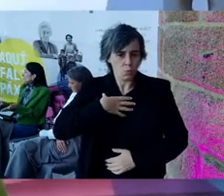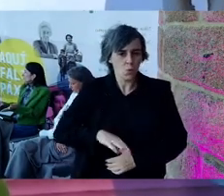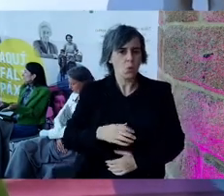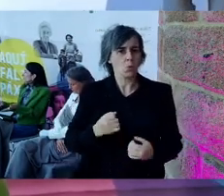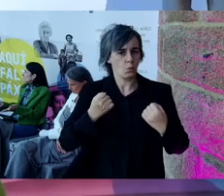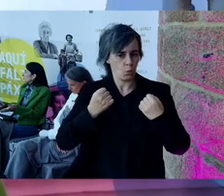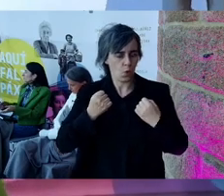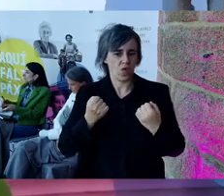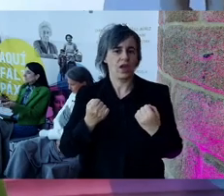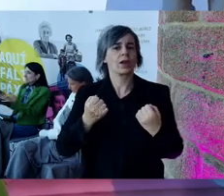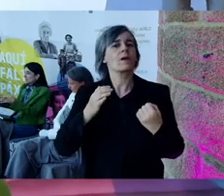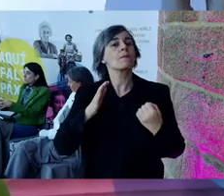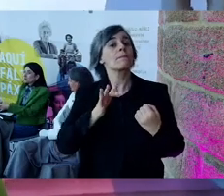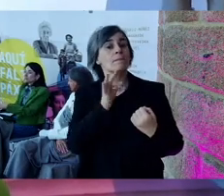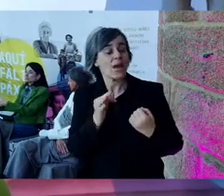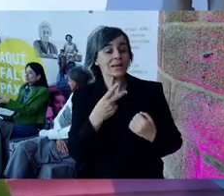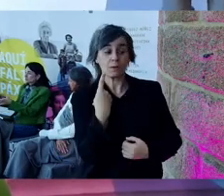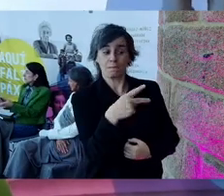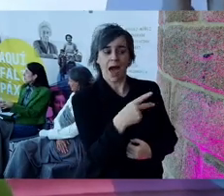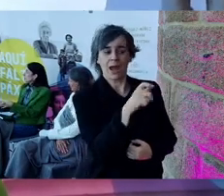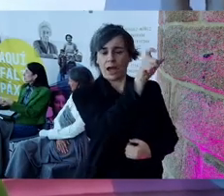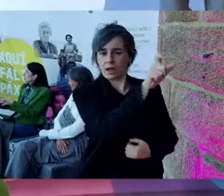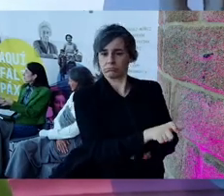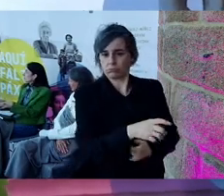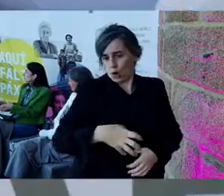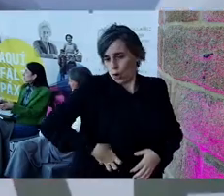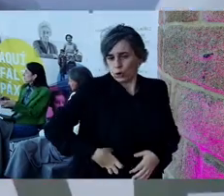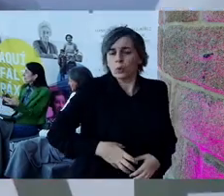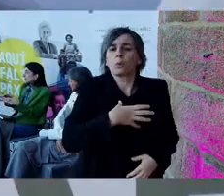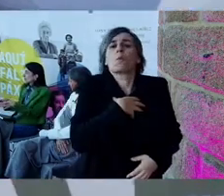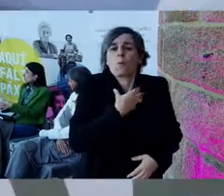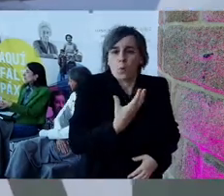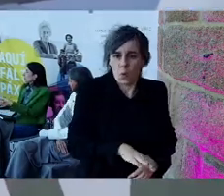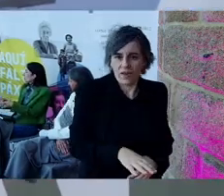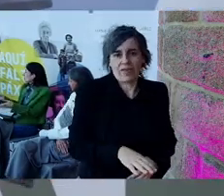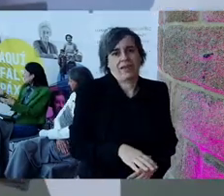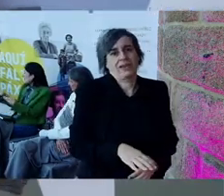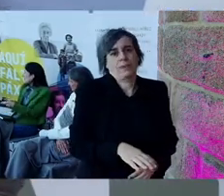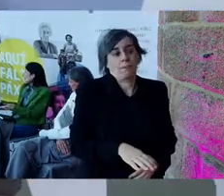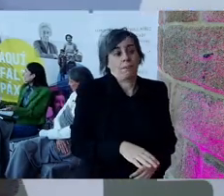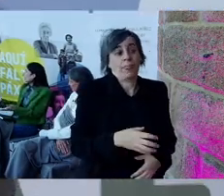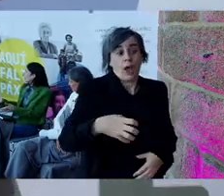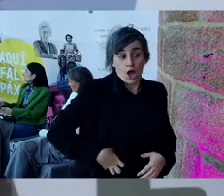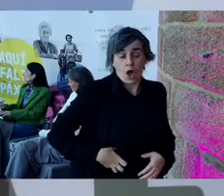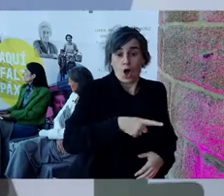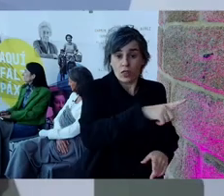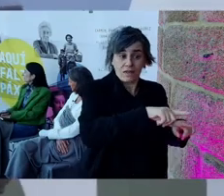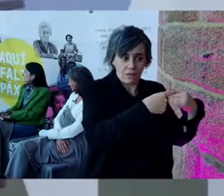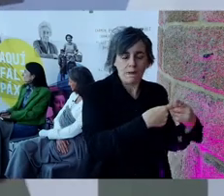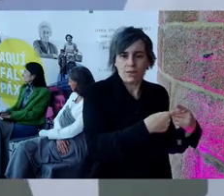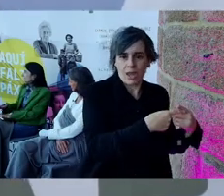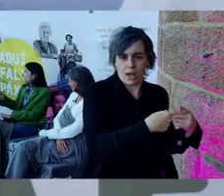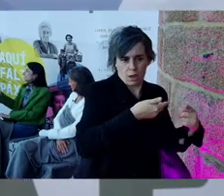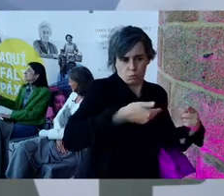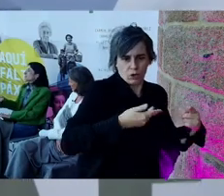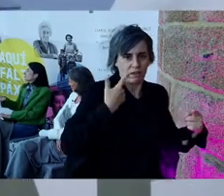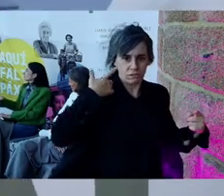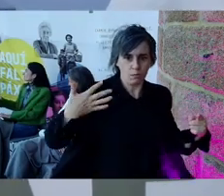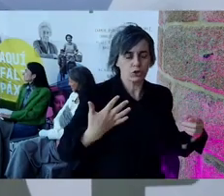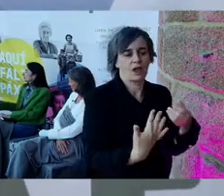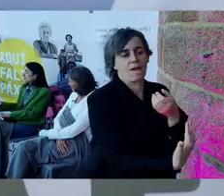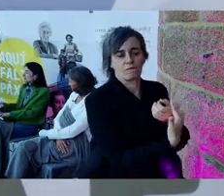una relación con un alto aristócrata del momento, que sería igualmente las influencias en esa familia y, por otro lado, el